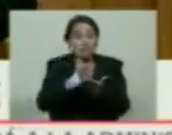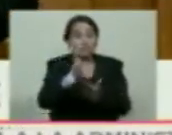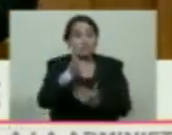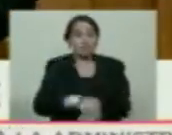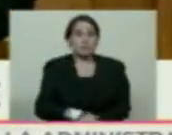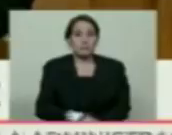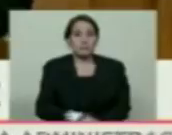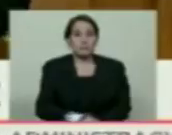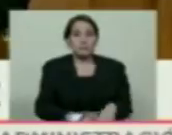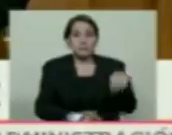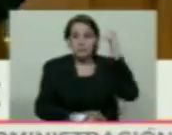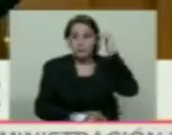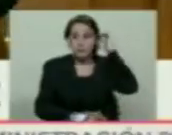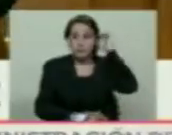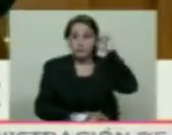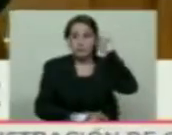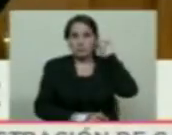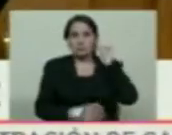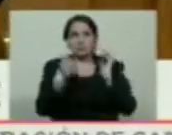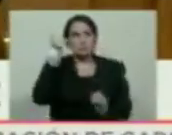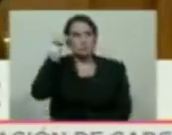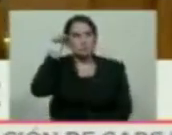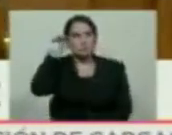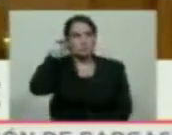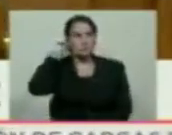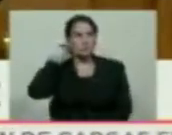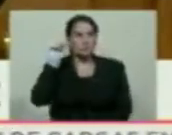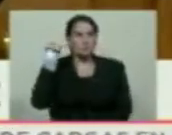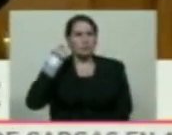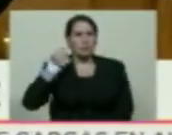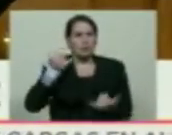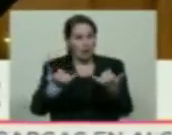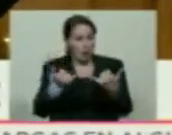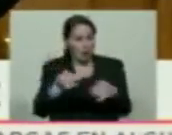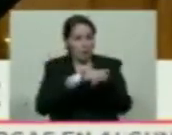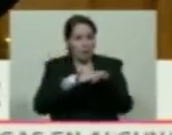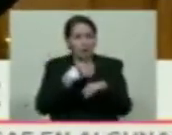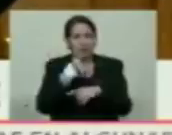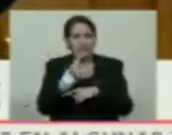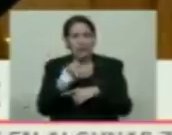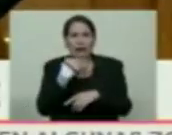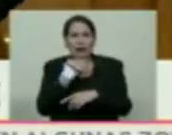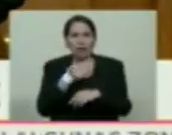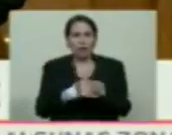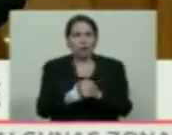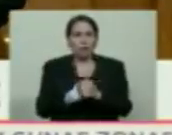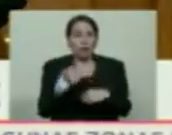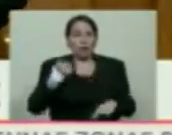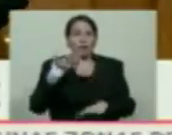Cuando uno... Yo estos días estaba, perdóneme que diga esto, fuimos